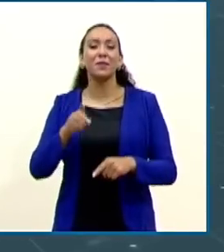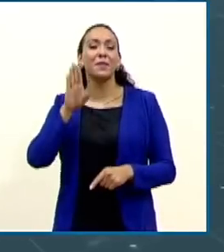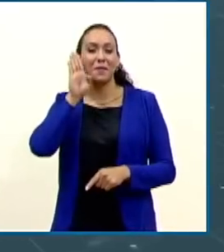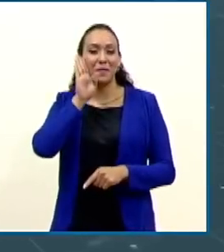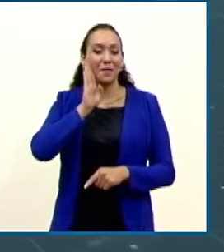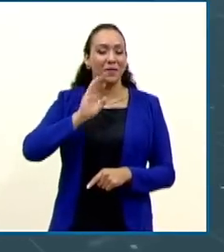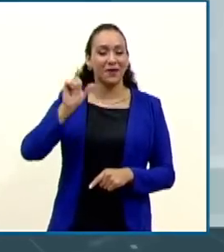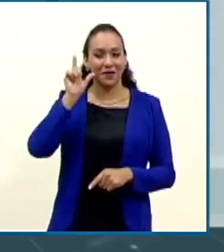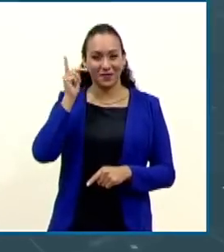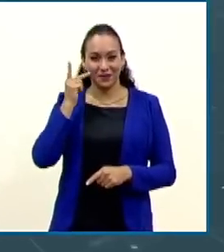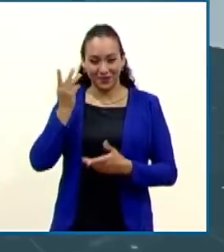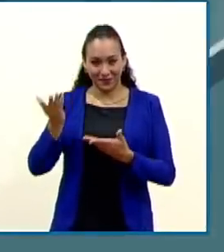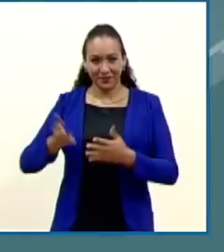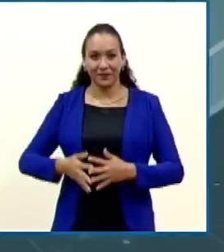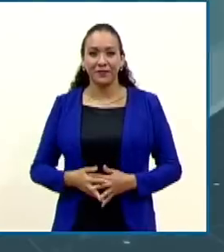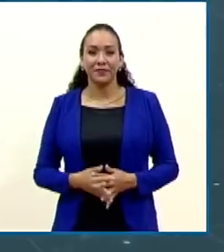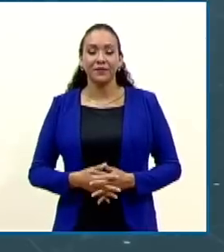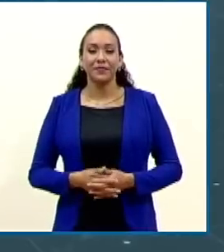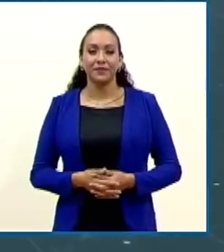Norma Lucía Piña.